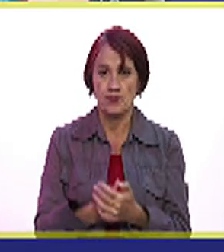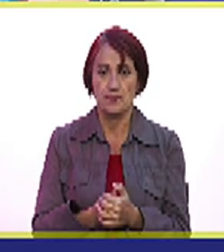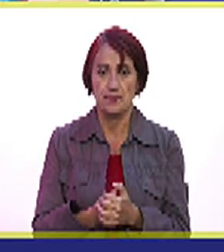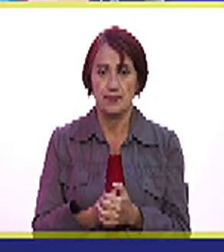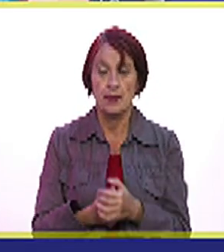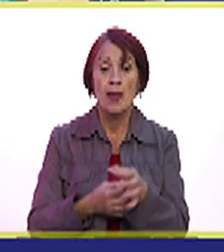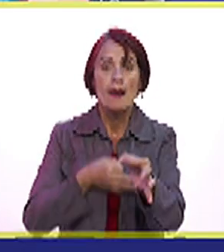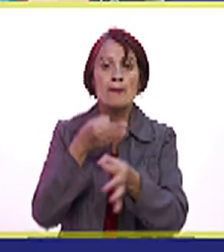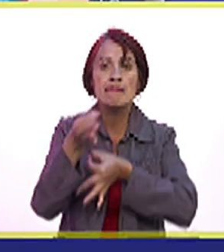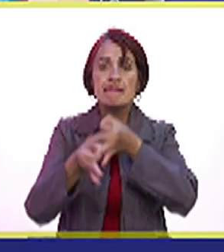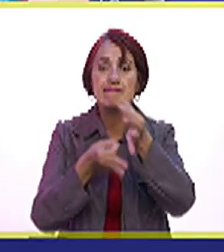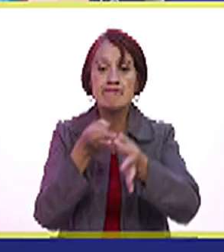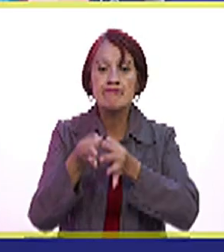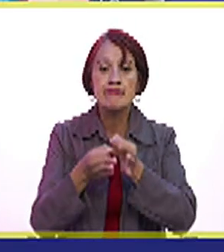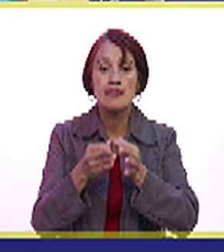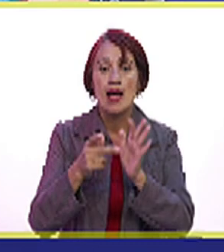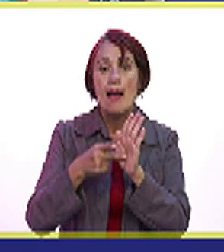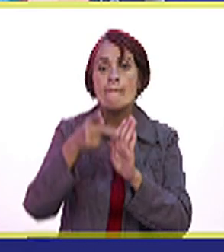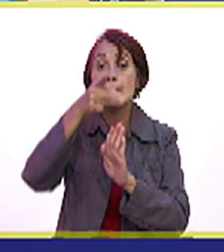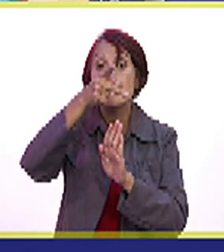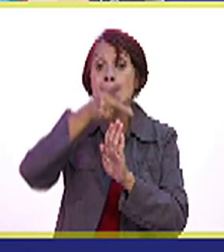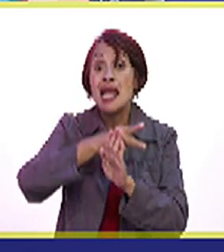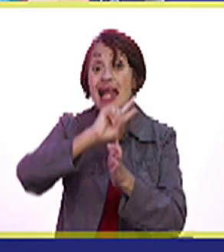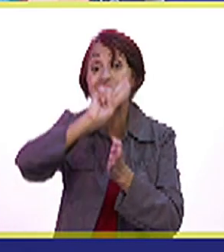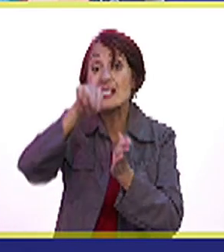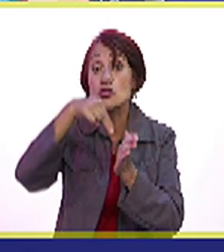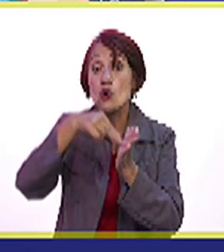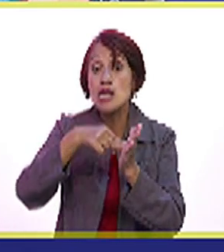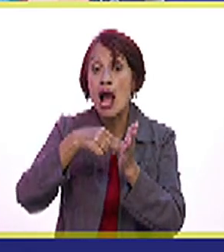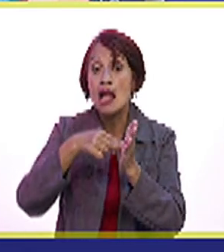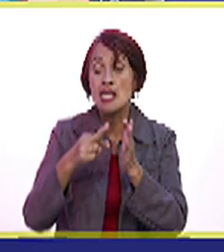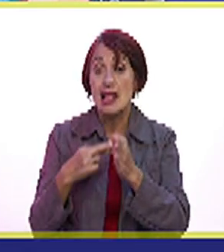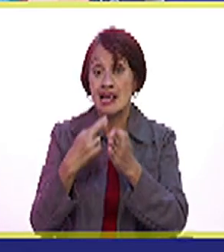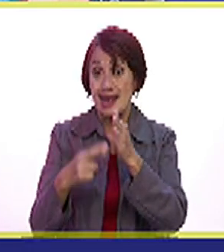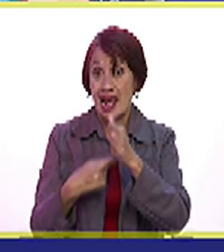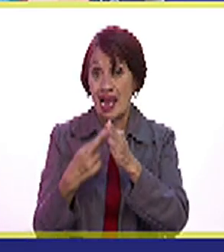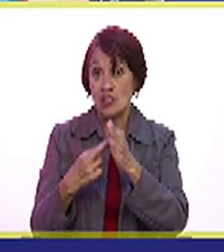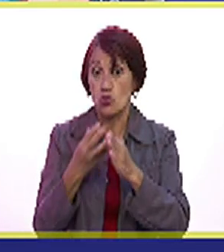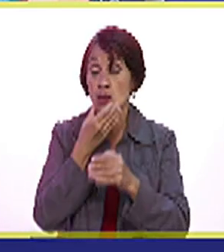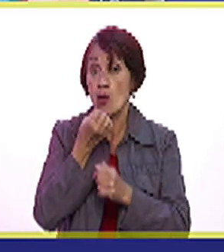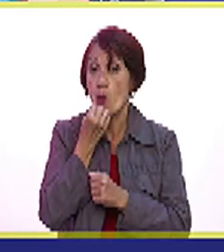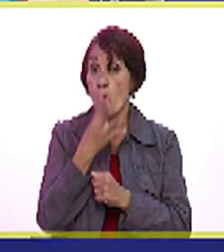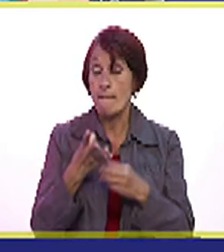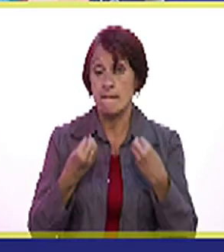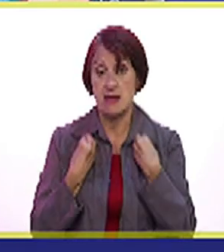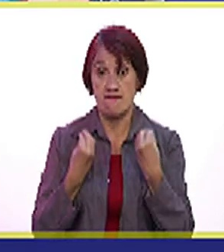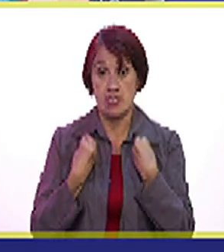explicar qué es el Plan Nacional de Recreación para el Buen Vivir.